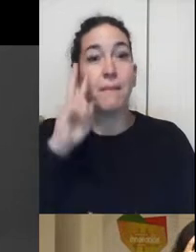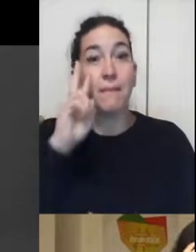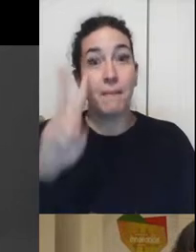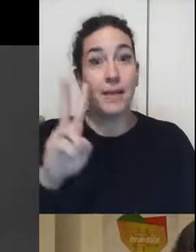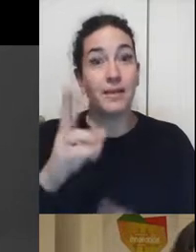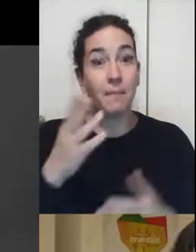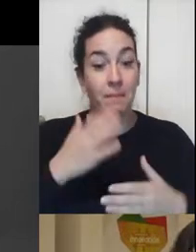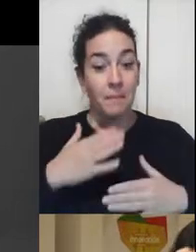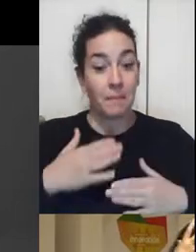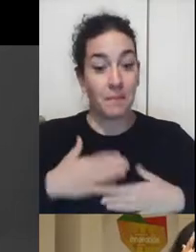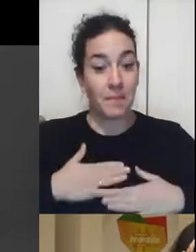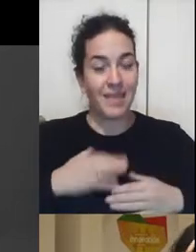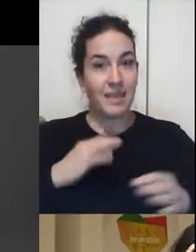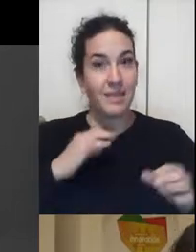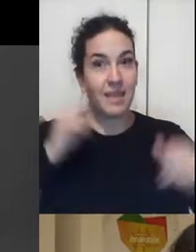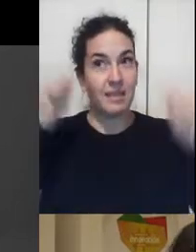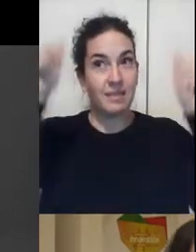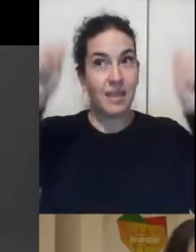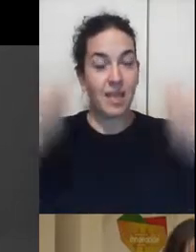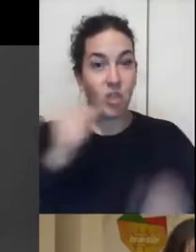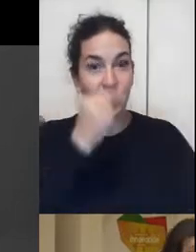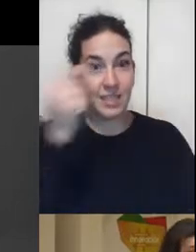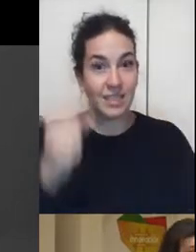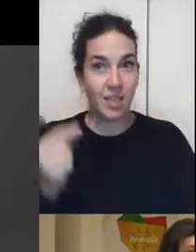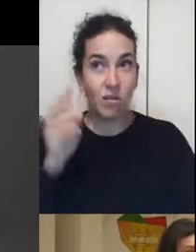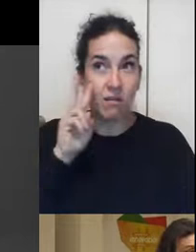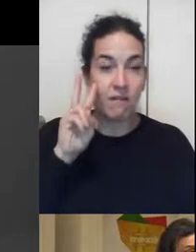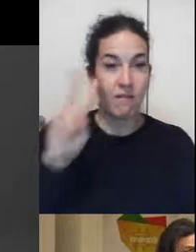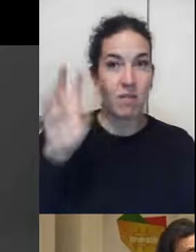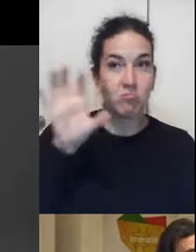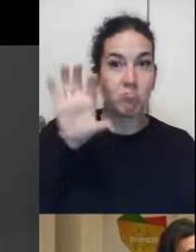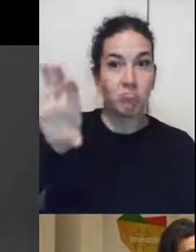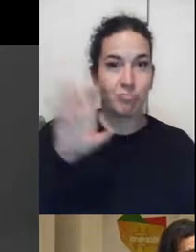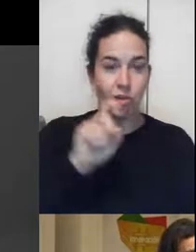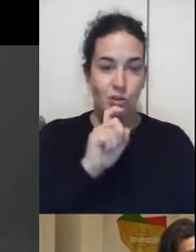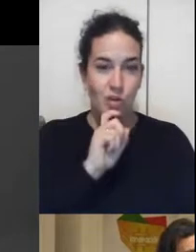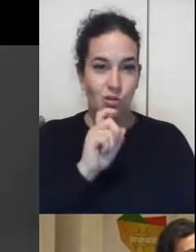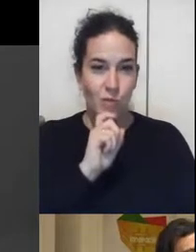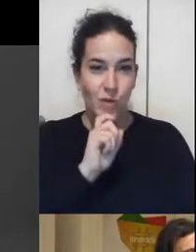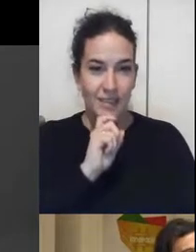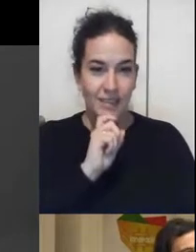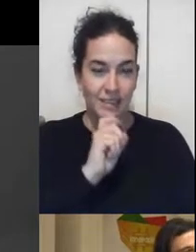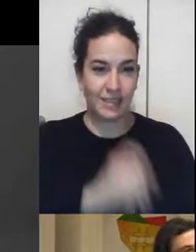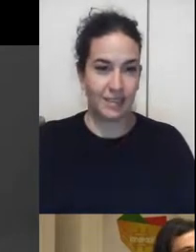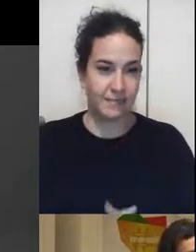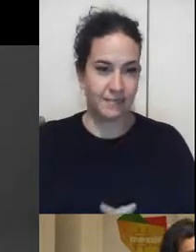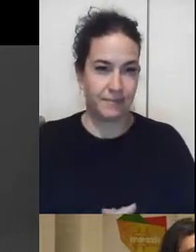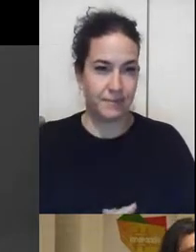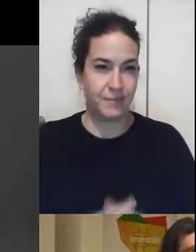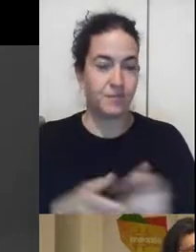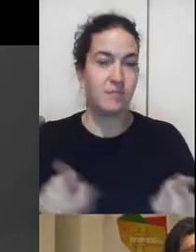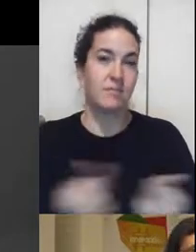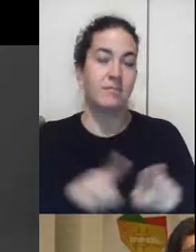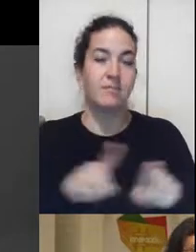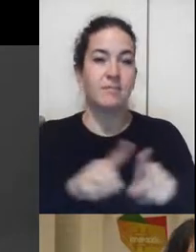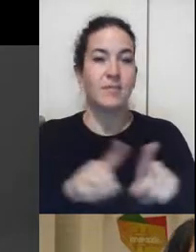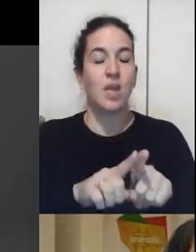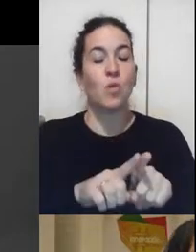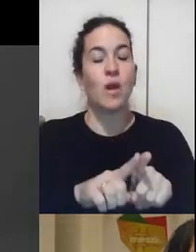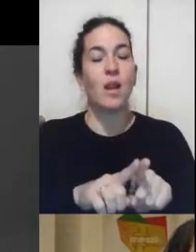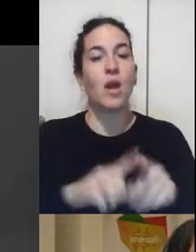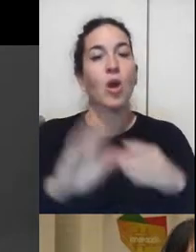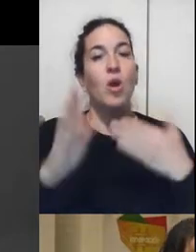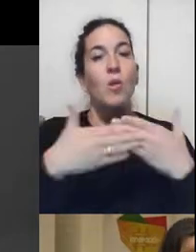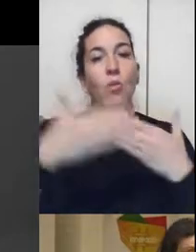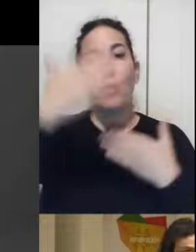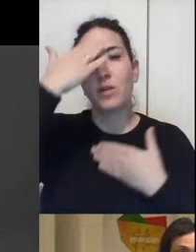sus propias proyecciones, sus propios diseños, que finalmente se utilizan como la portada de la memoria global del